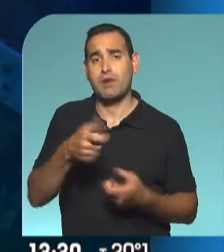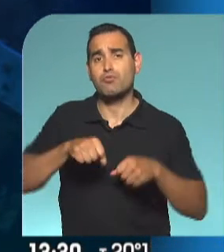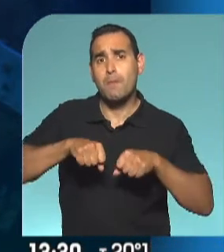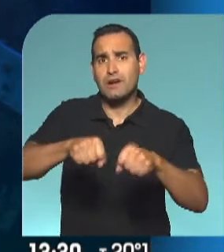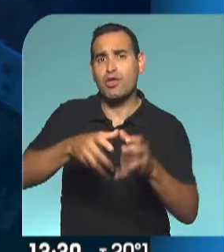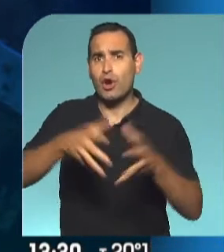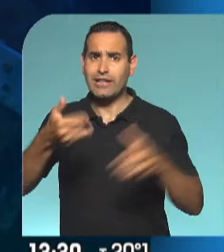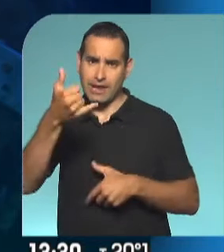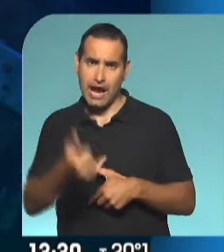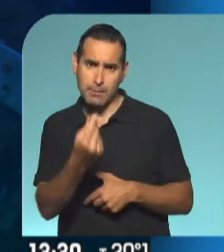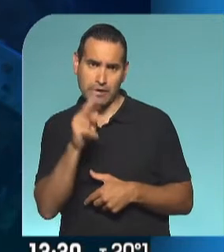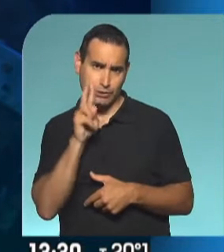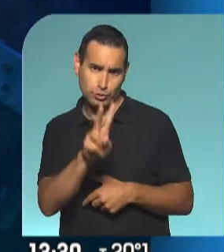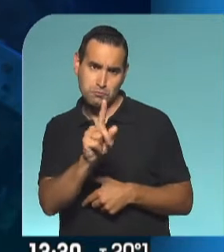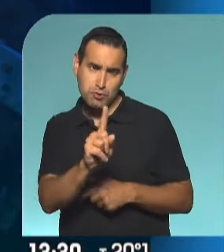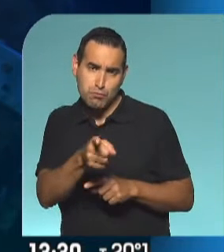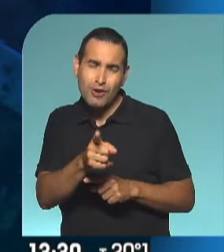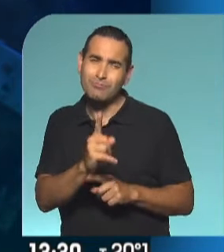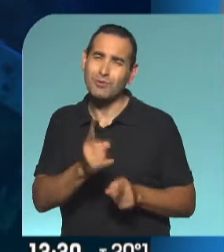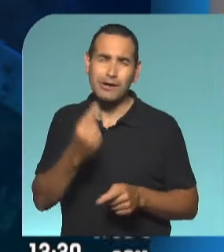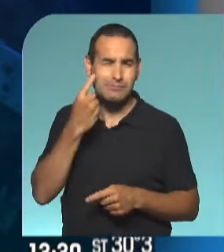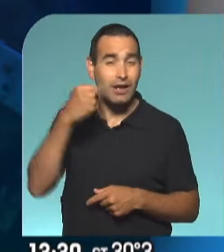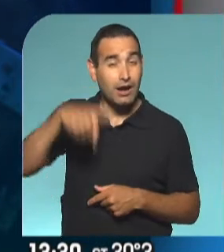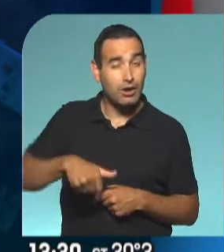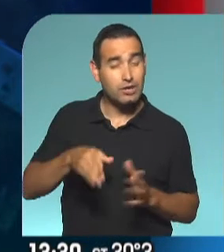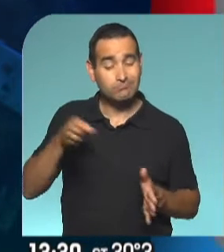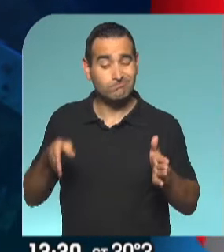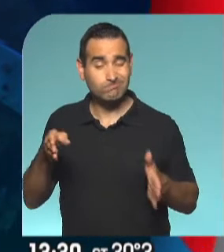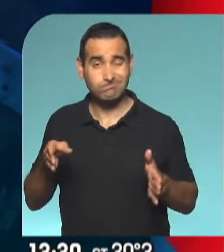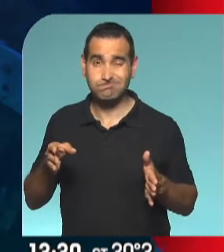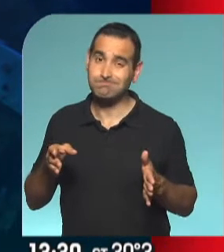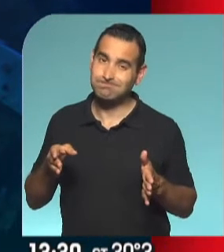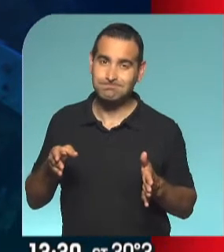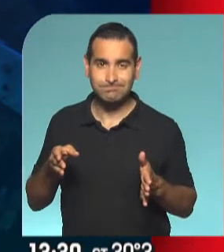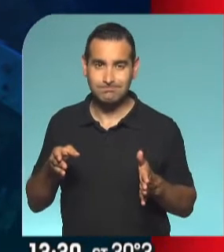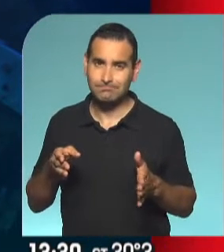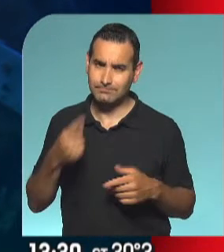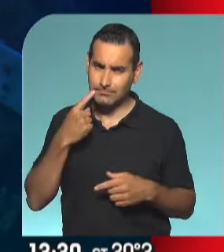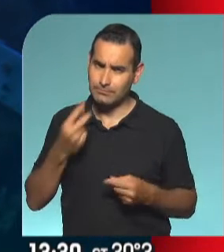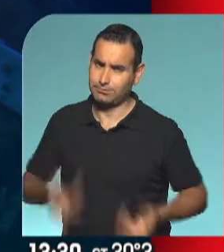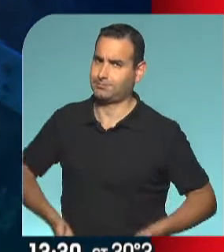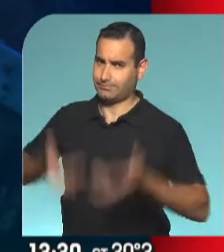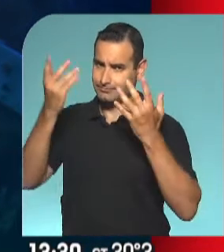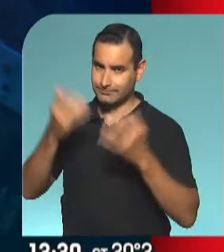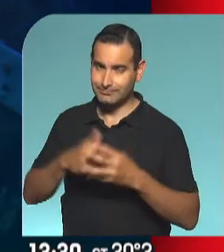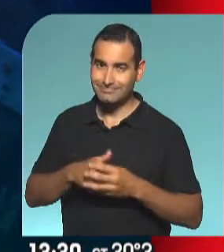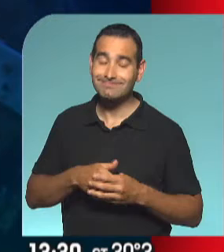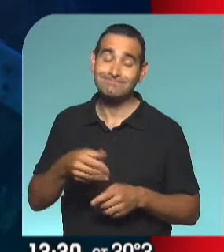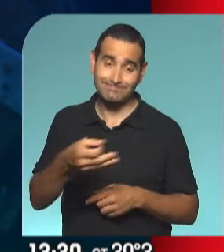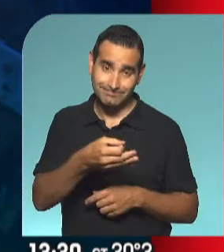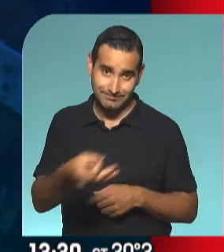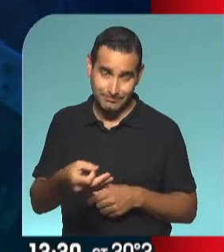muchas veces pero uno imagina en esta época del año 77 van por las nubes y es lo que